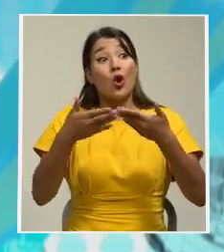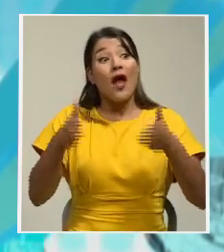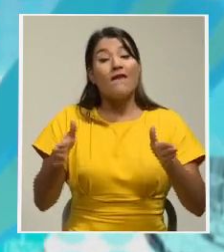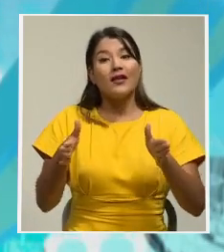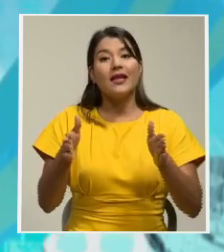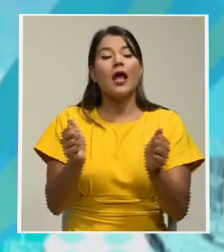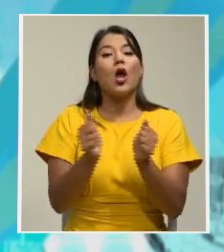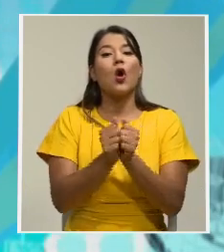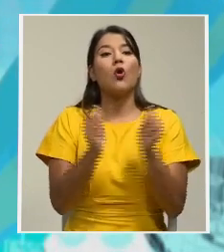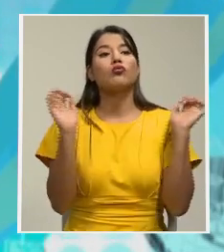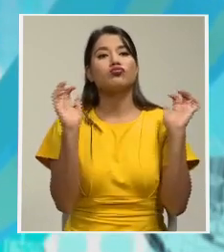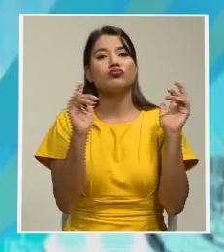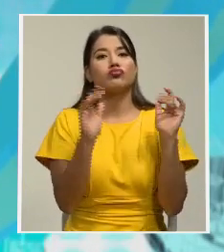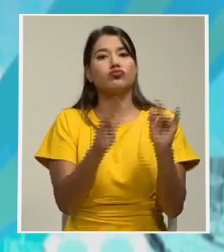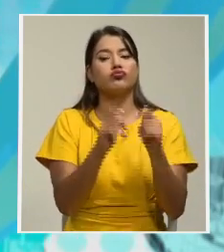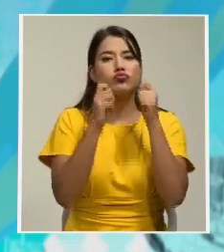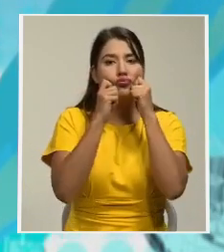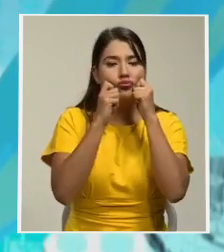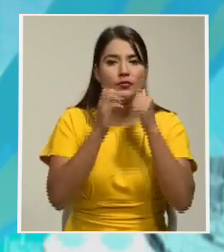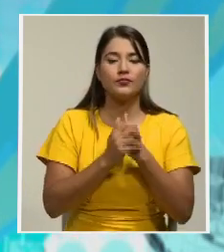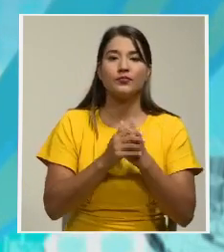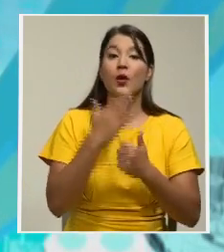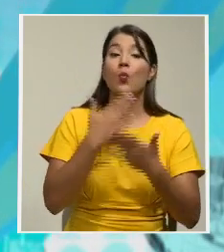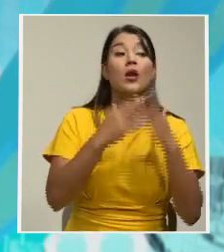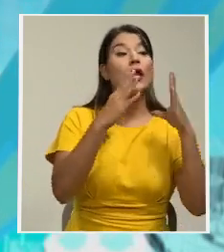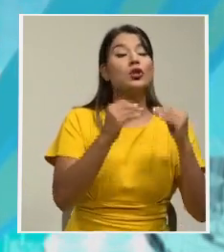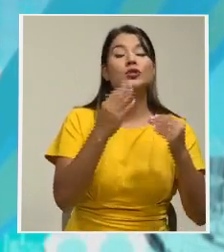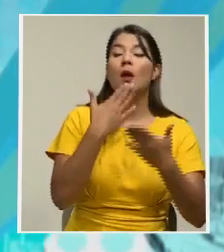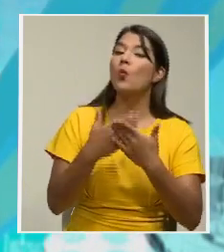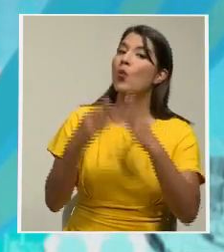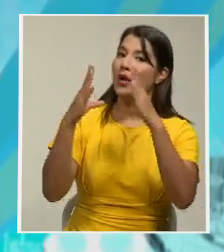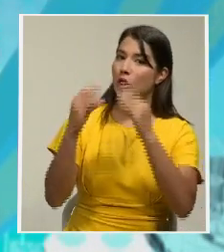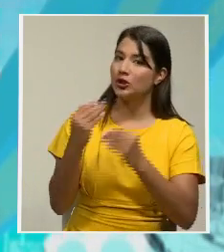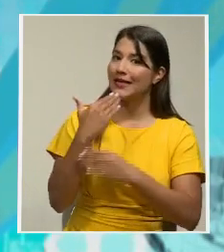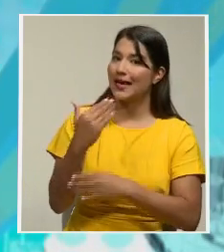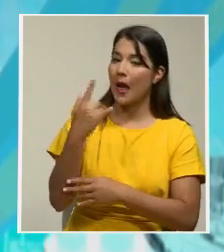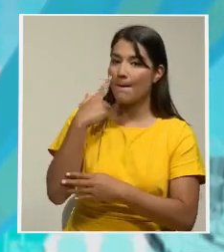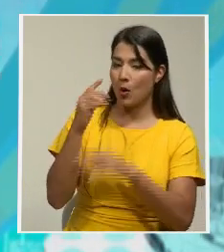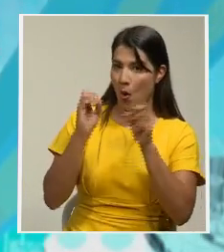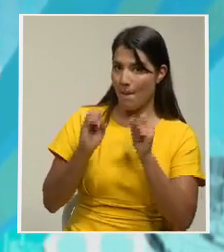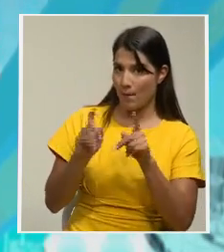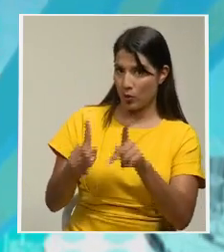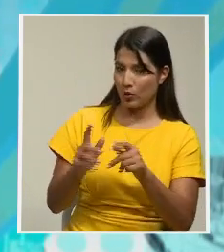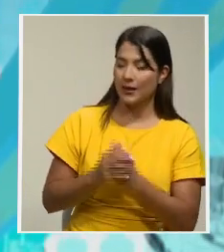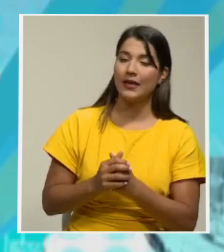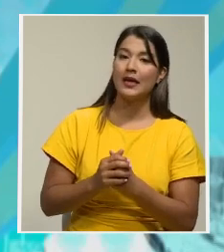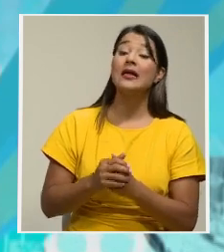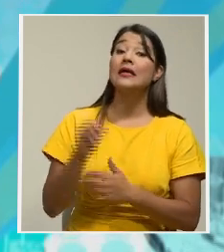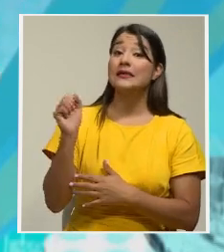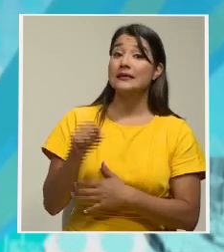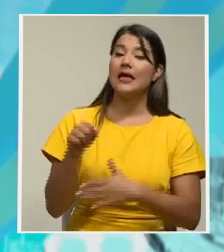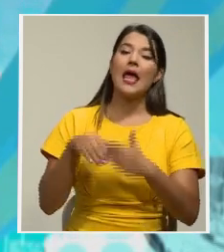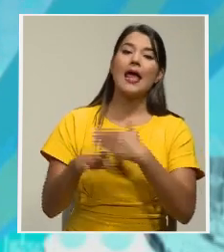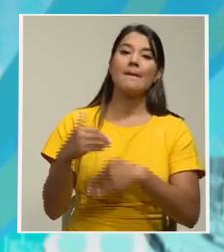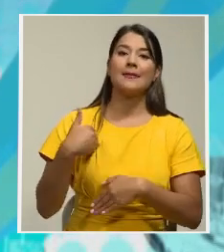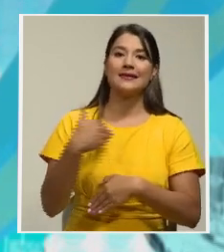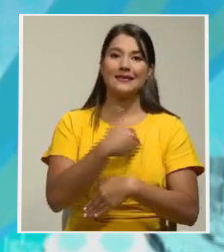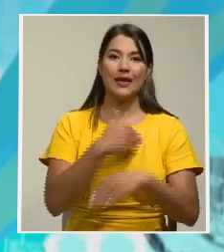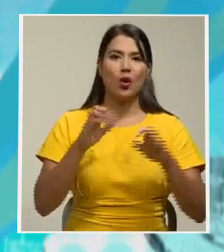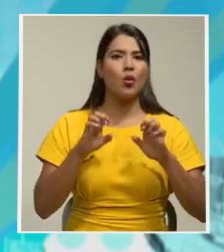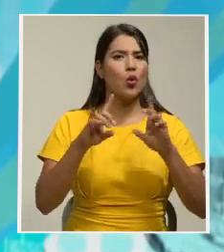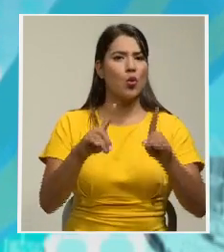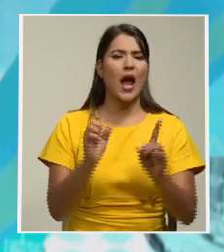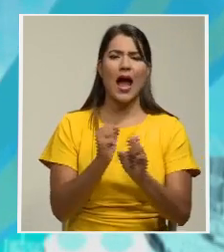presencialidad? Buenas noches. Bueno, muy buenas noches, muchas gracias por el espacio. Efectivamente, pues en el Ministerio hemos hecho todos